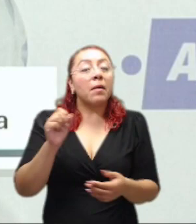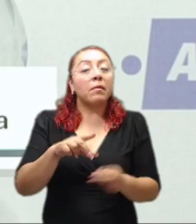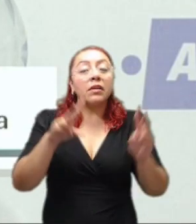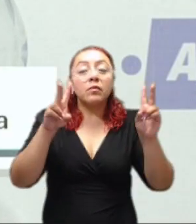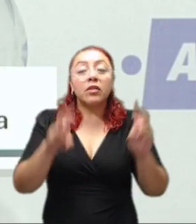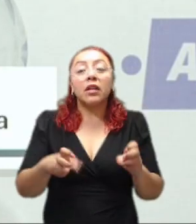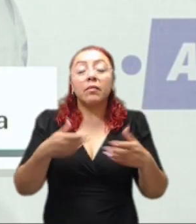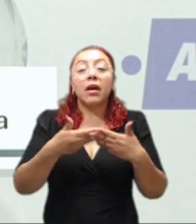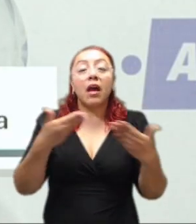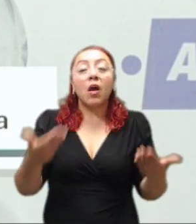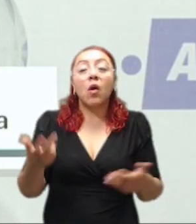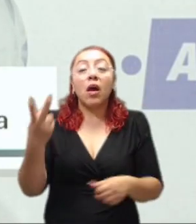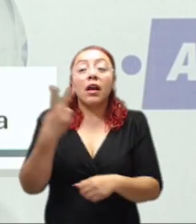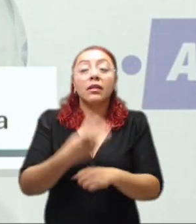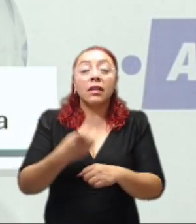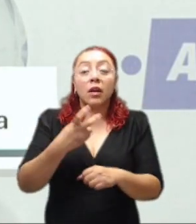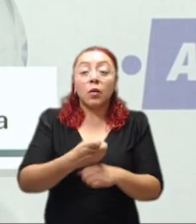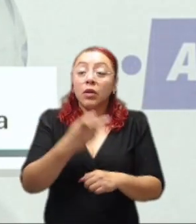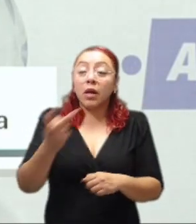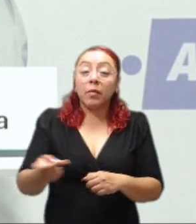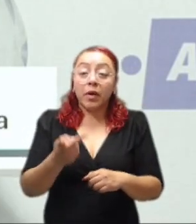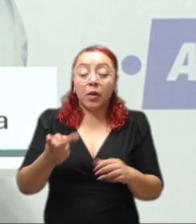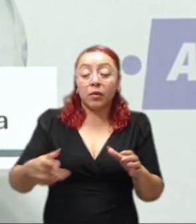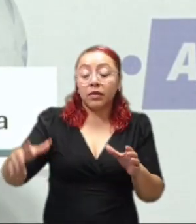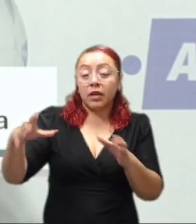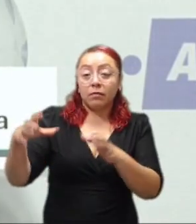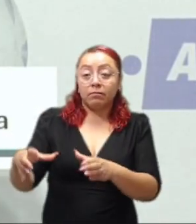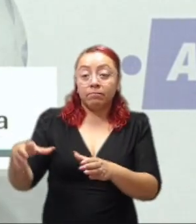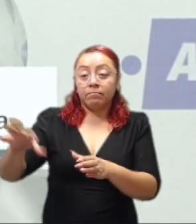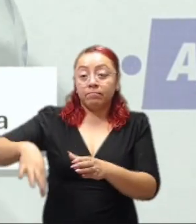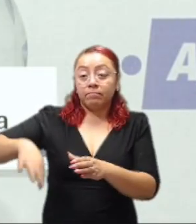temática Me permito sacar una pregunta de la